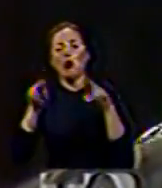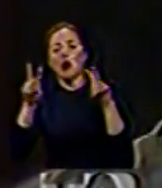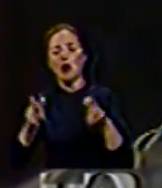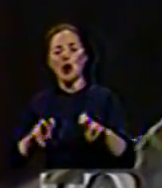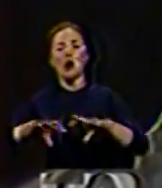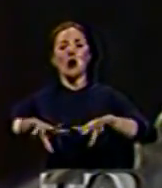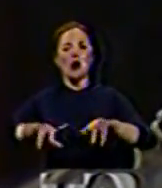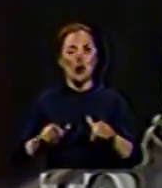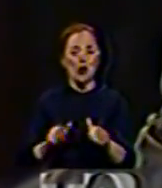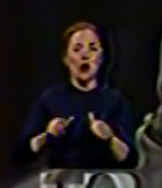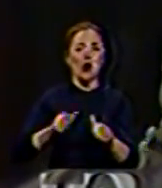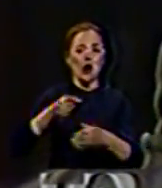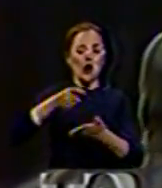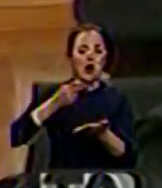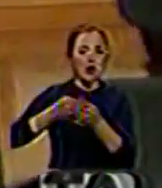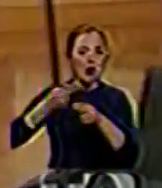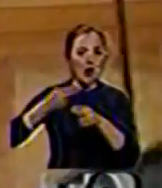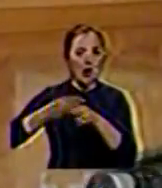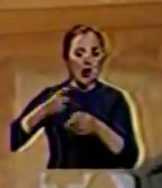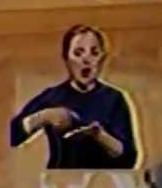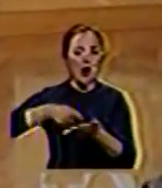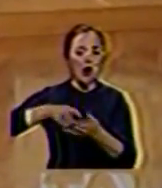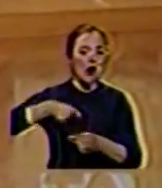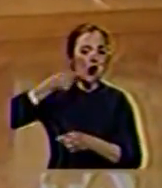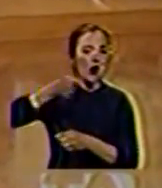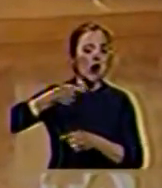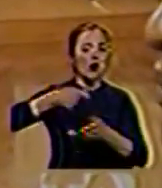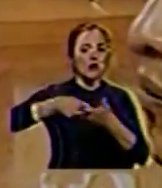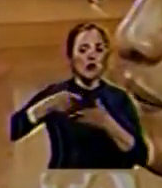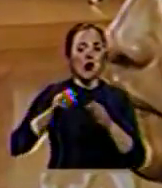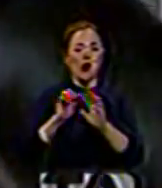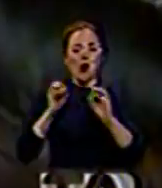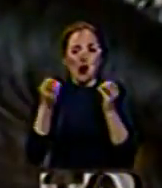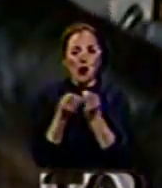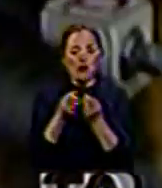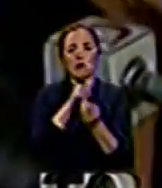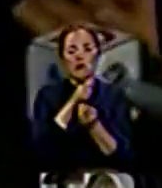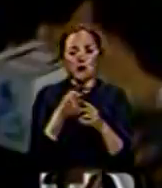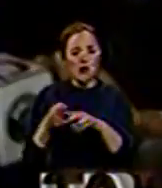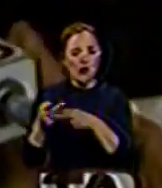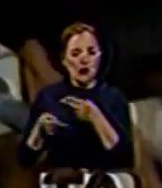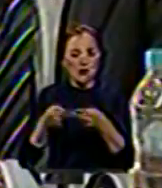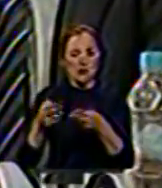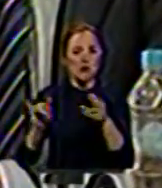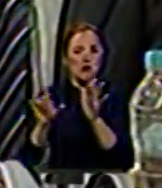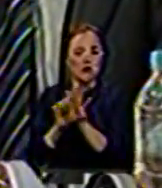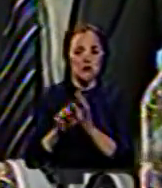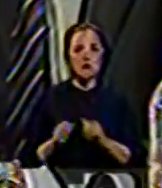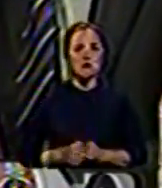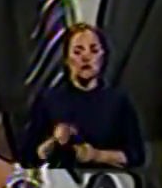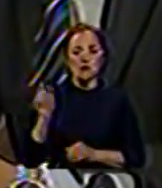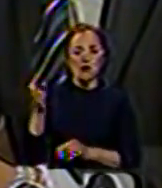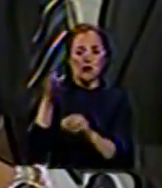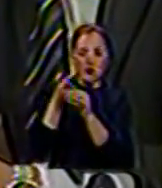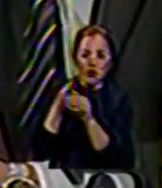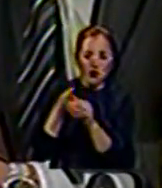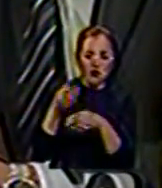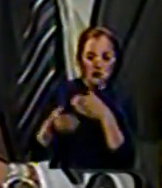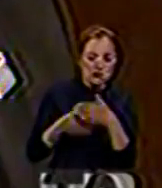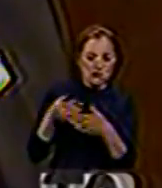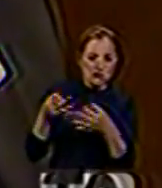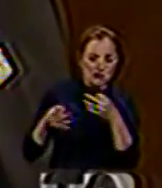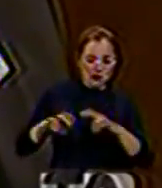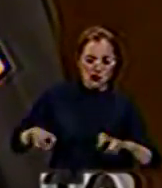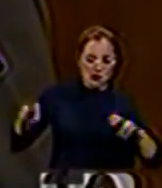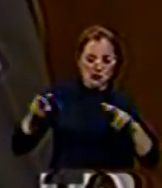cohecho, testaferrismo, peculado, delincuencia organizada y lavado de activos. Jorge Glass es, por ahora, un objetivo clave en los procesos